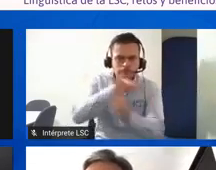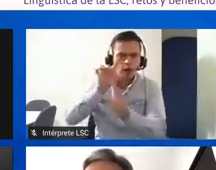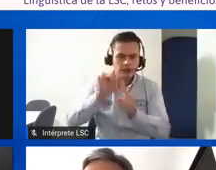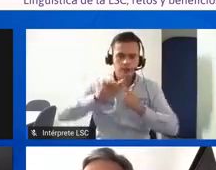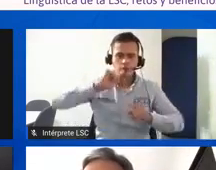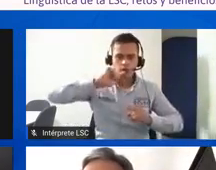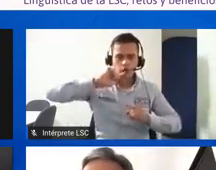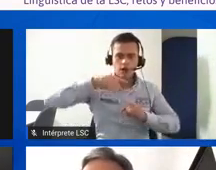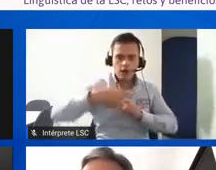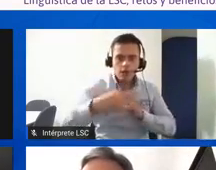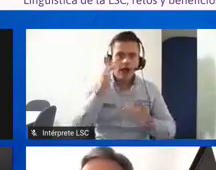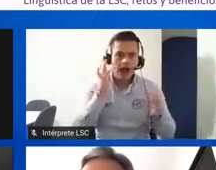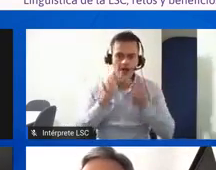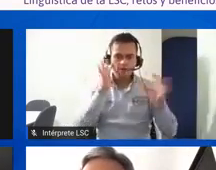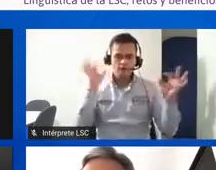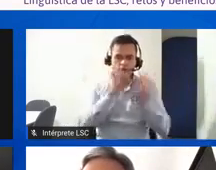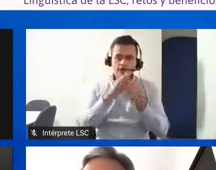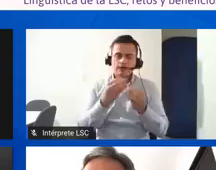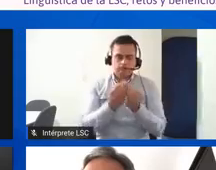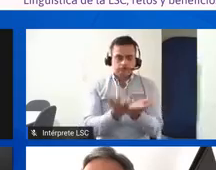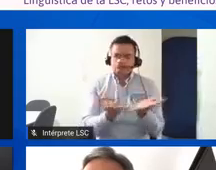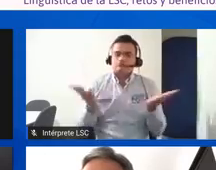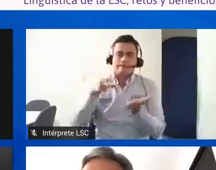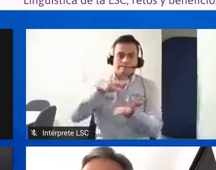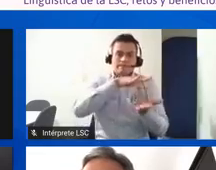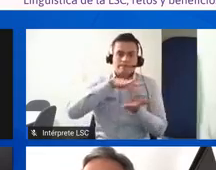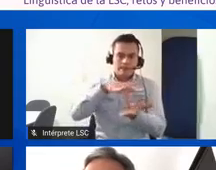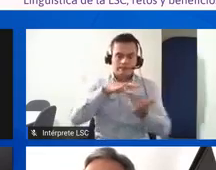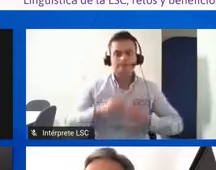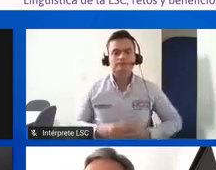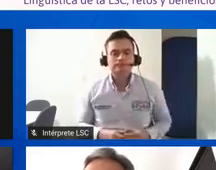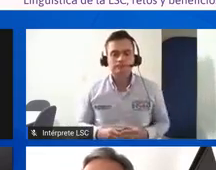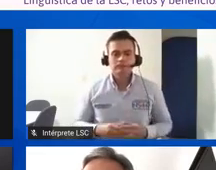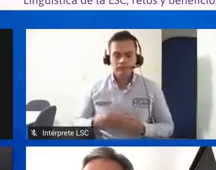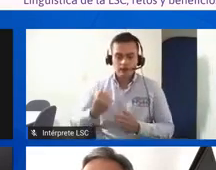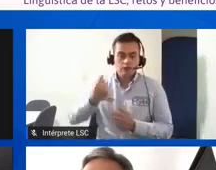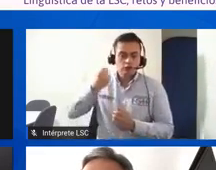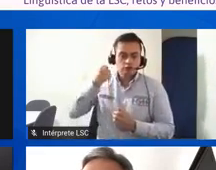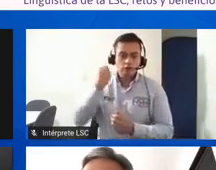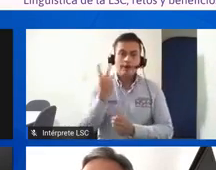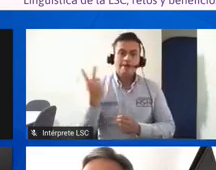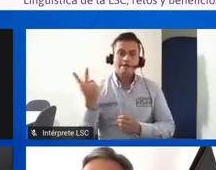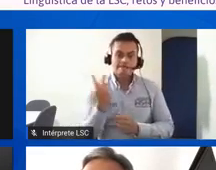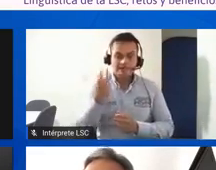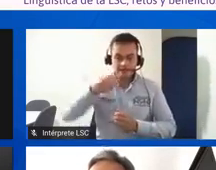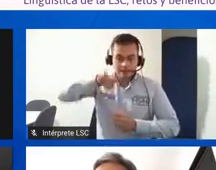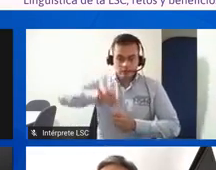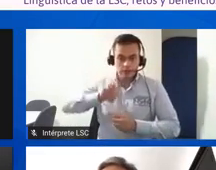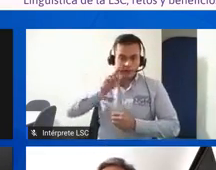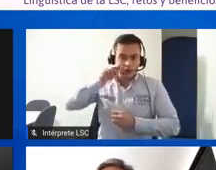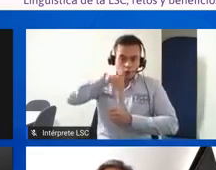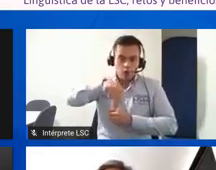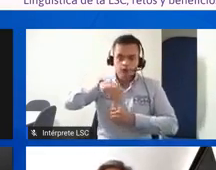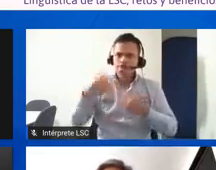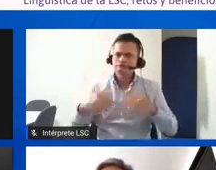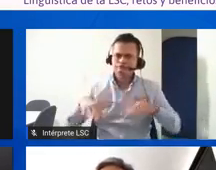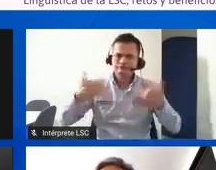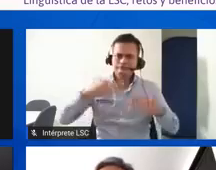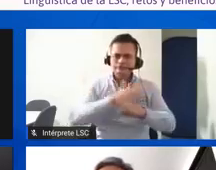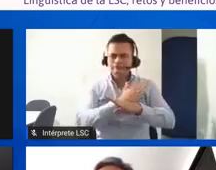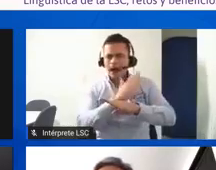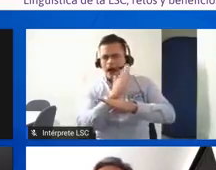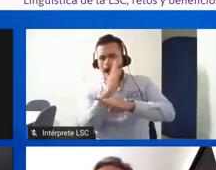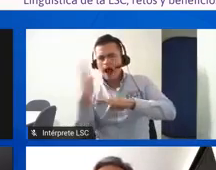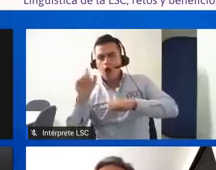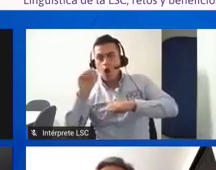y participativo. Precisamente el pasado viernes 19 de junio, muy tarde a las 11 de la noche,